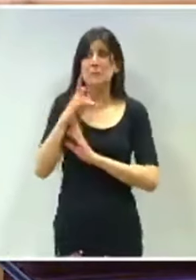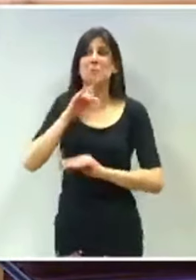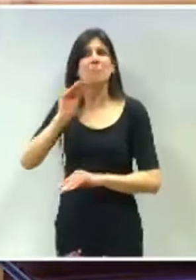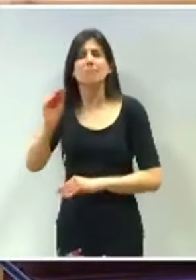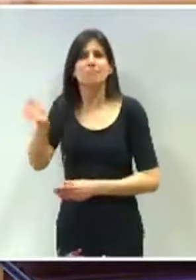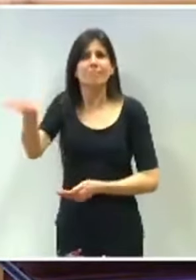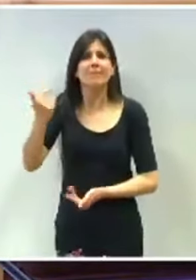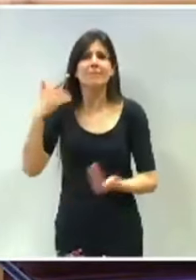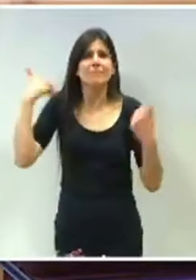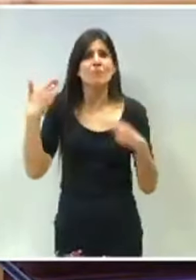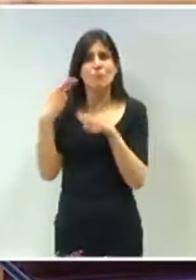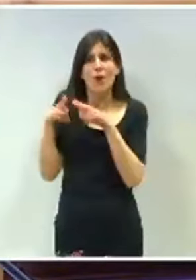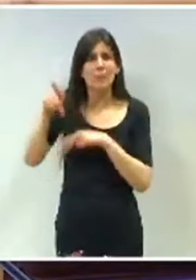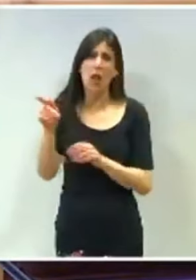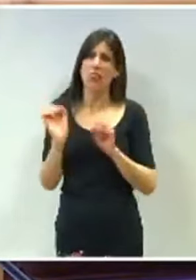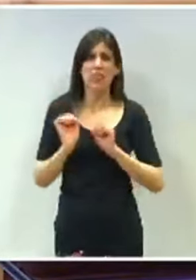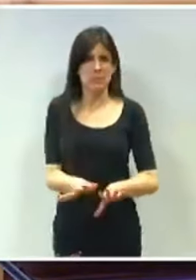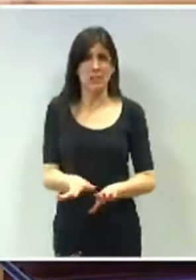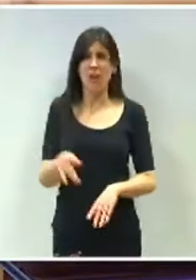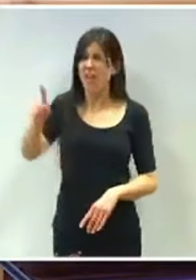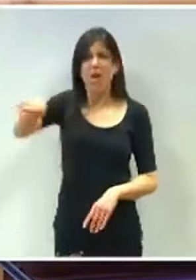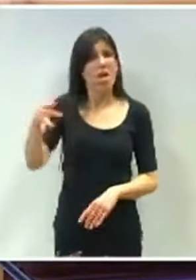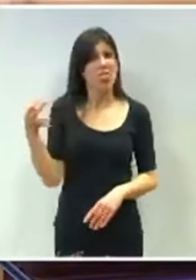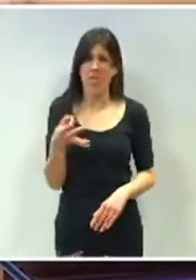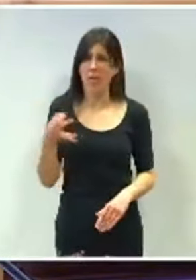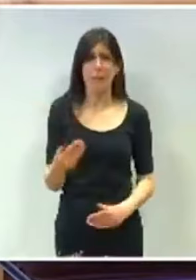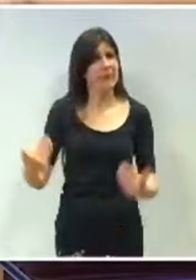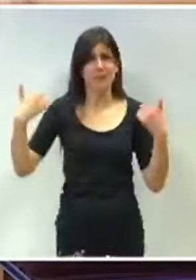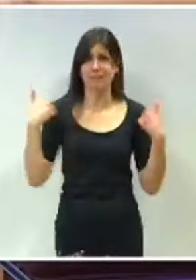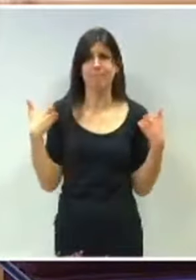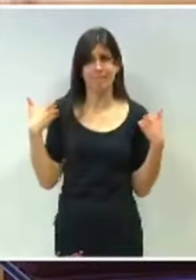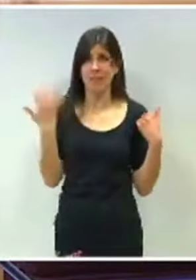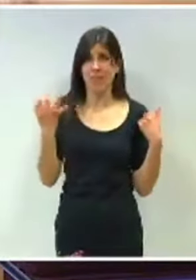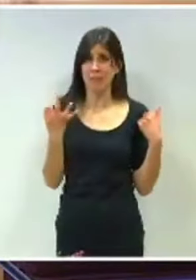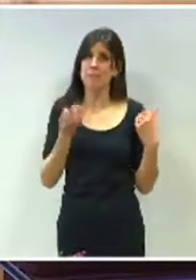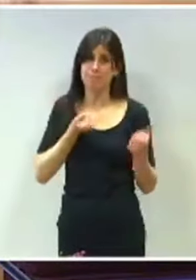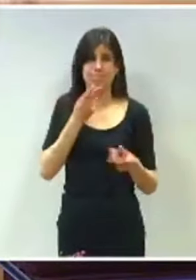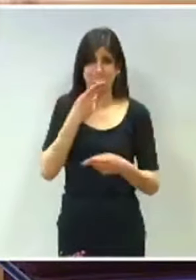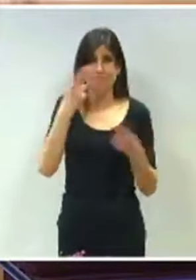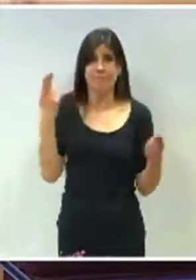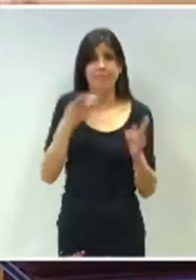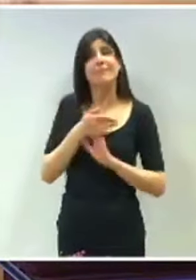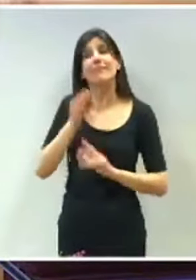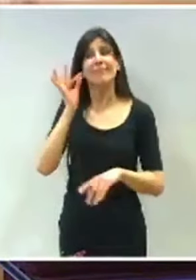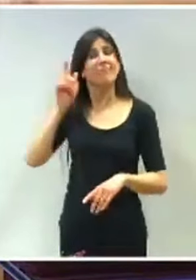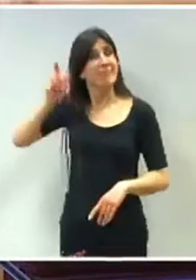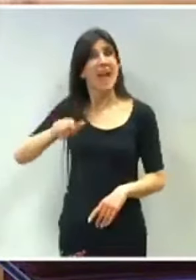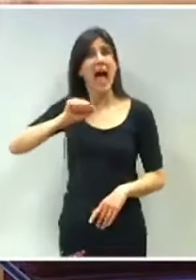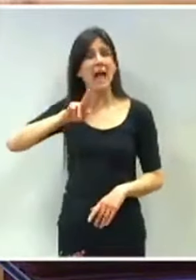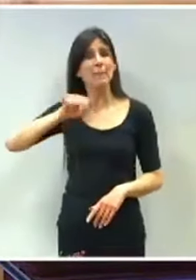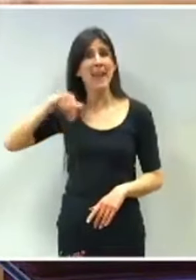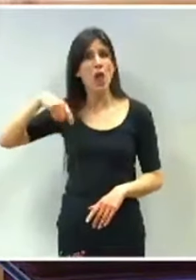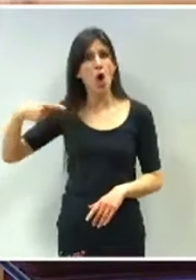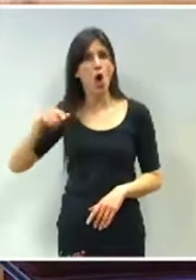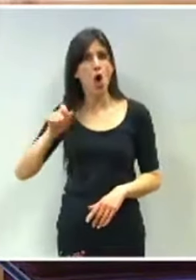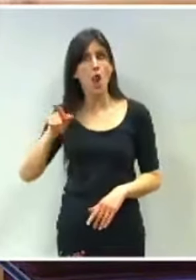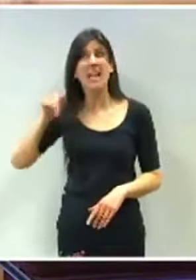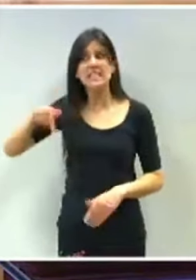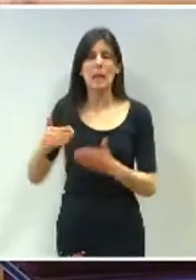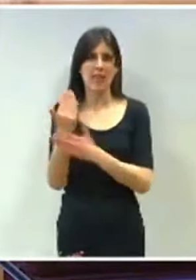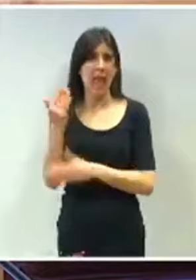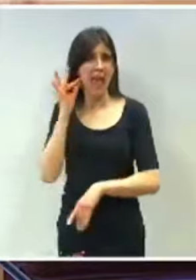dimisiones Y ustedes tienen el deber y la obligación de darla la señora almengor debería haber dimitido esta mañana